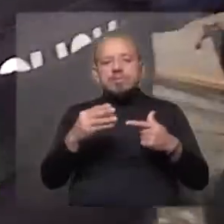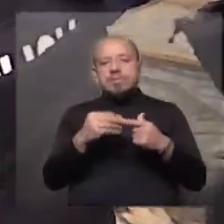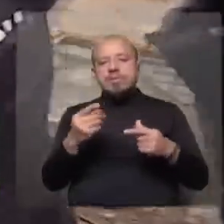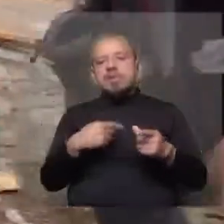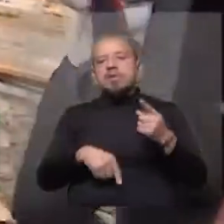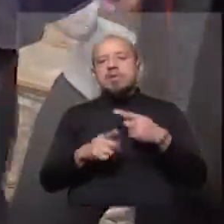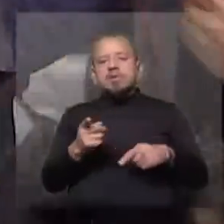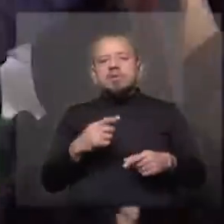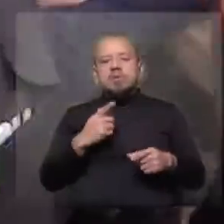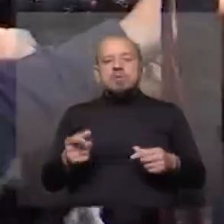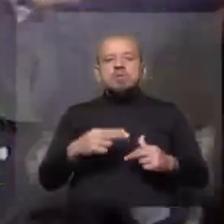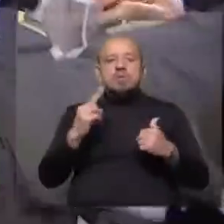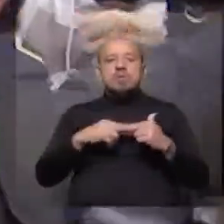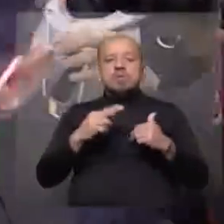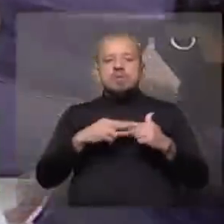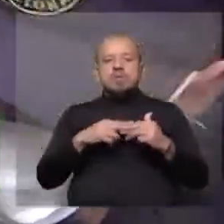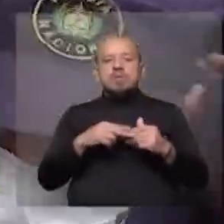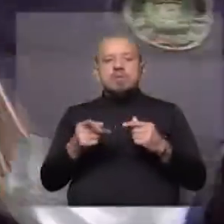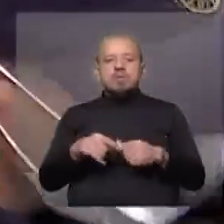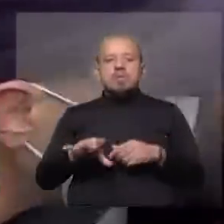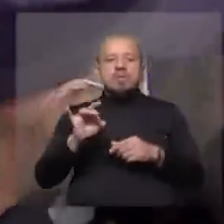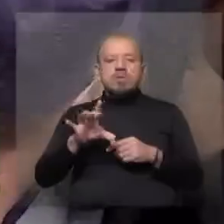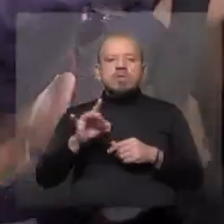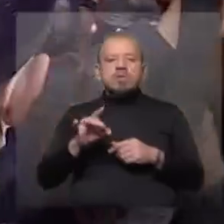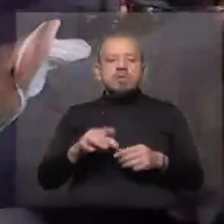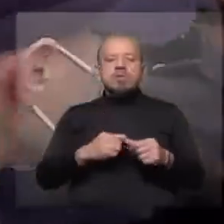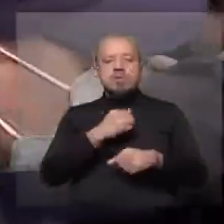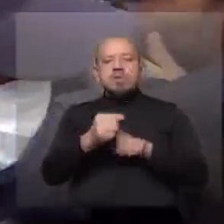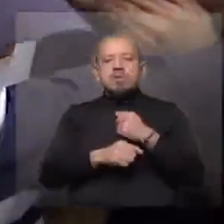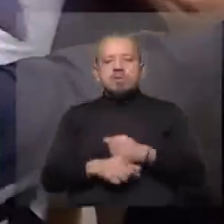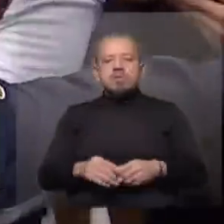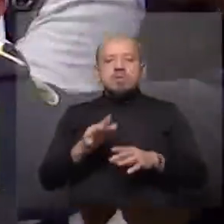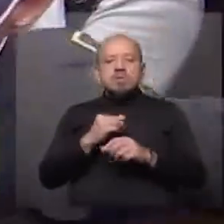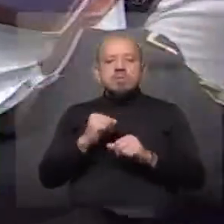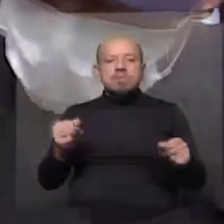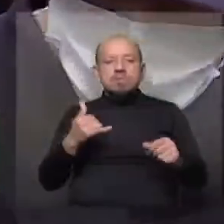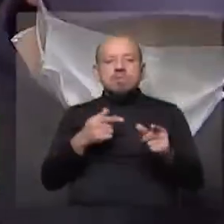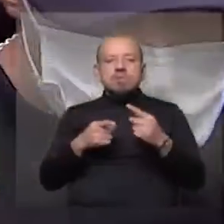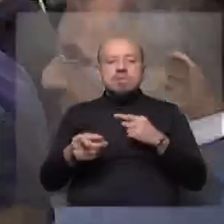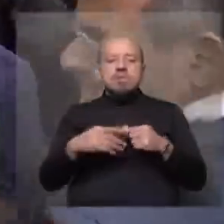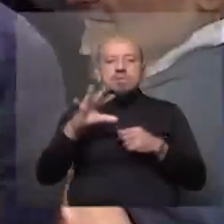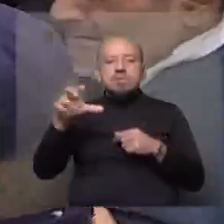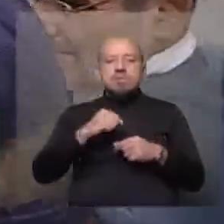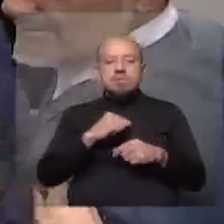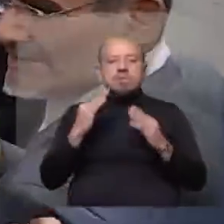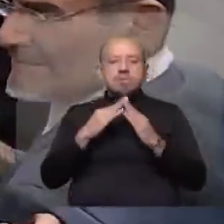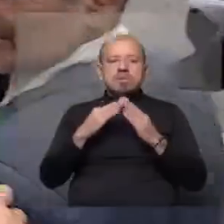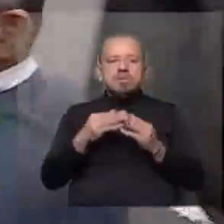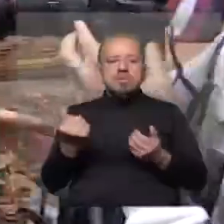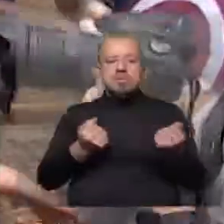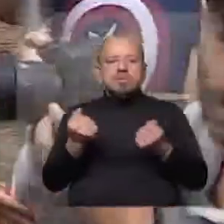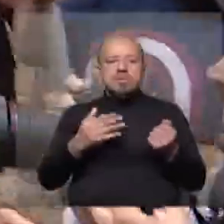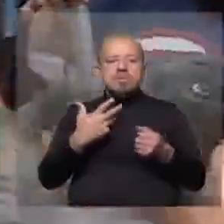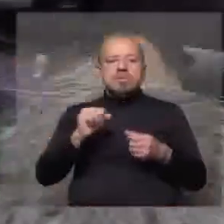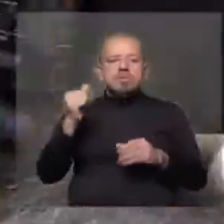de una página de internet a los 15 años me logró convencer para que tuviera relaciones con él me fue a buscar a mi casa en auto y me llevó al